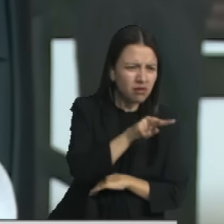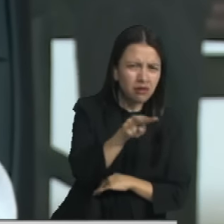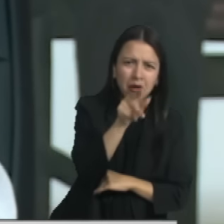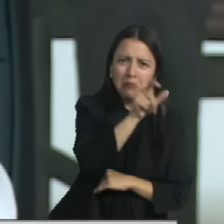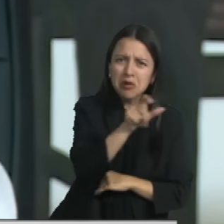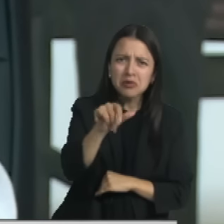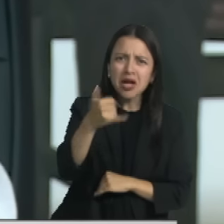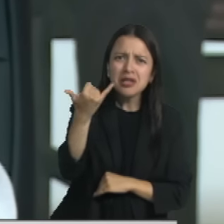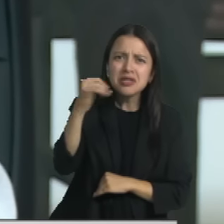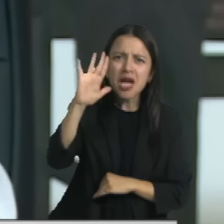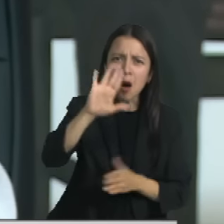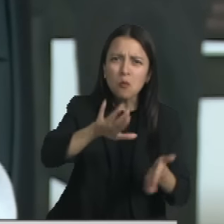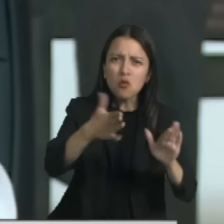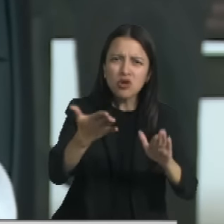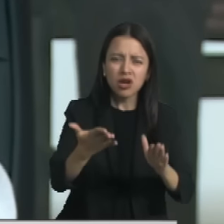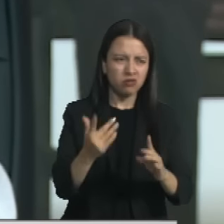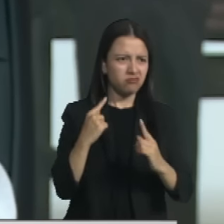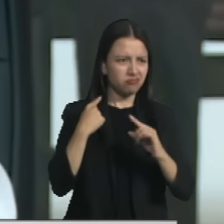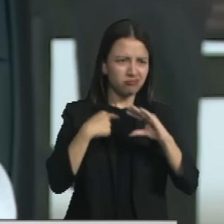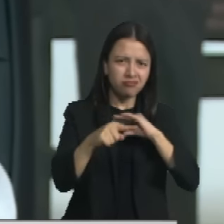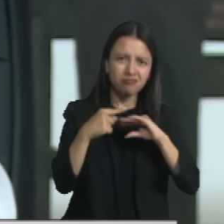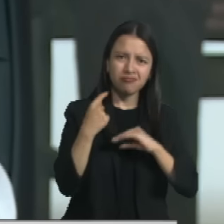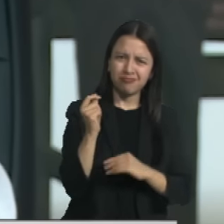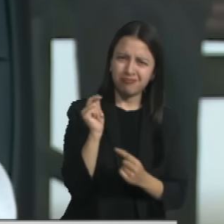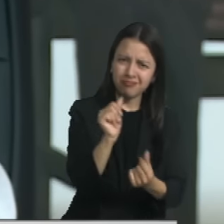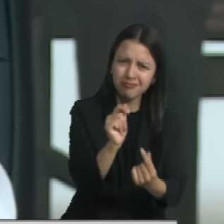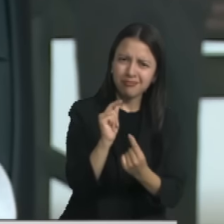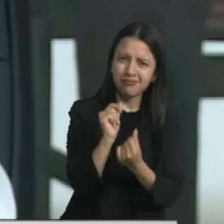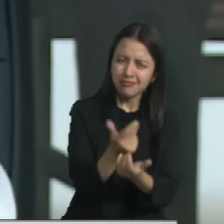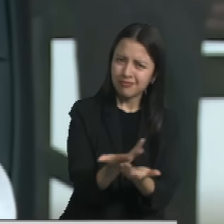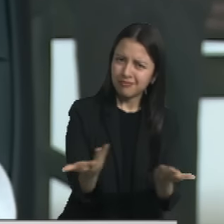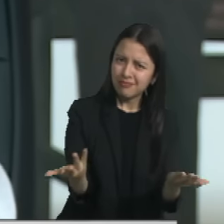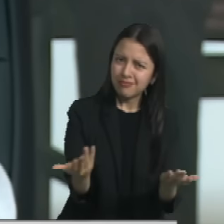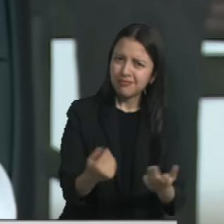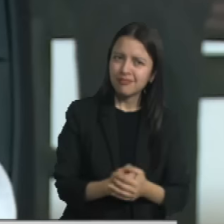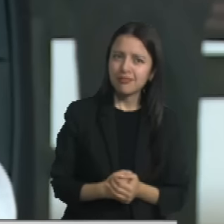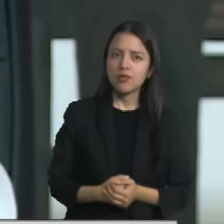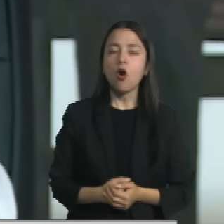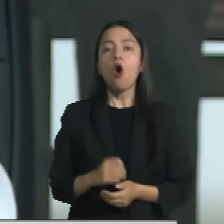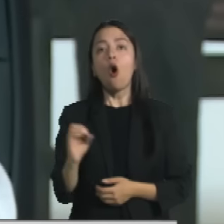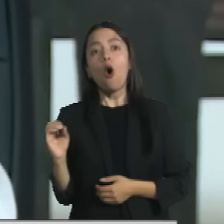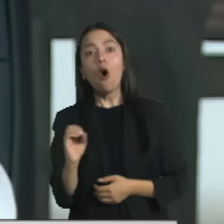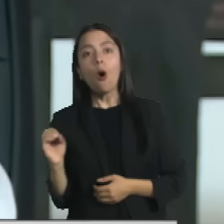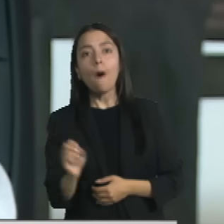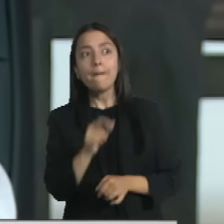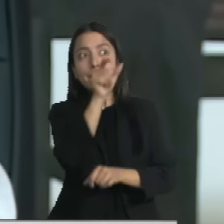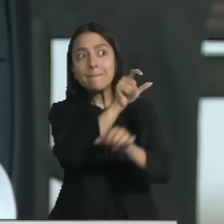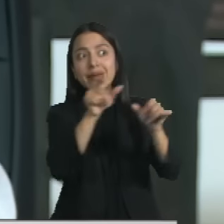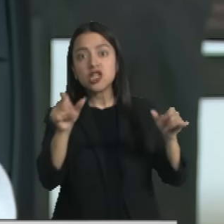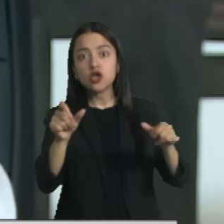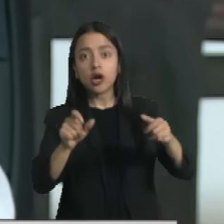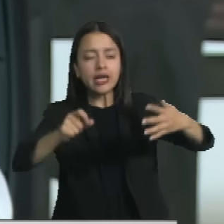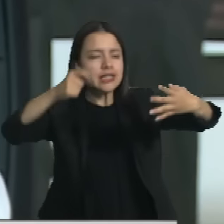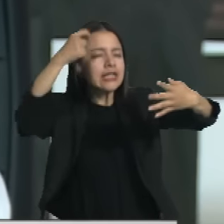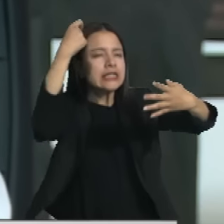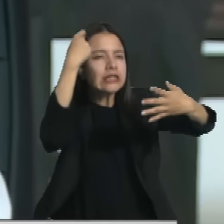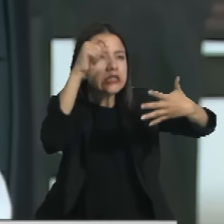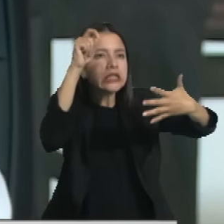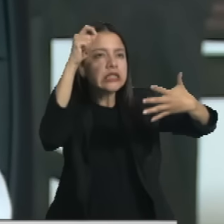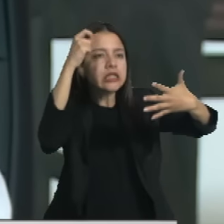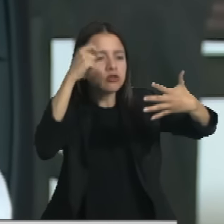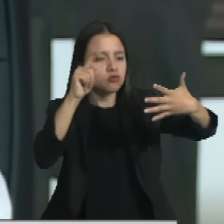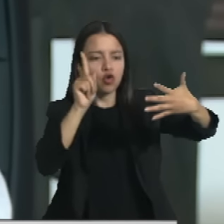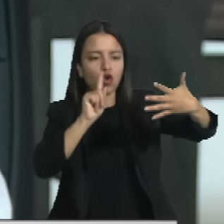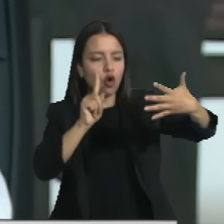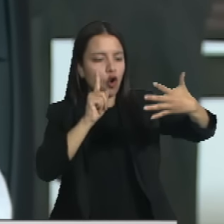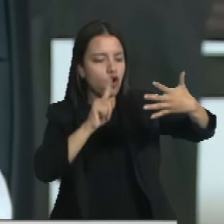Beneficiarios que no cumplen con las exigencias legales para tener esta condición y cobran los incentivos sin tener derecho